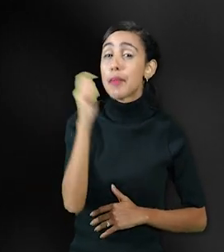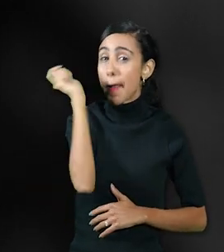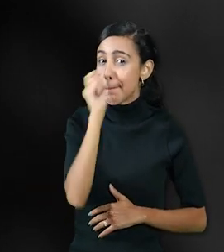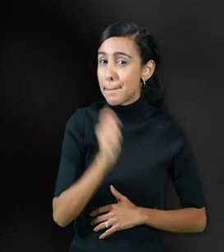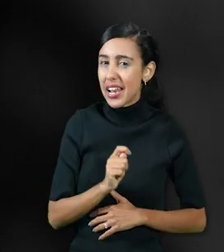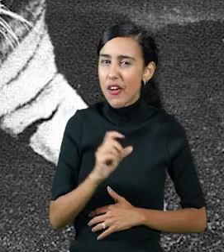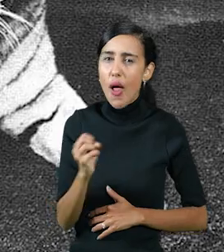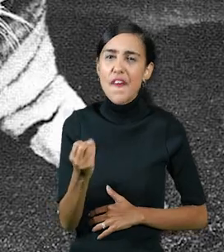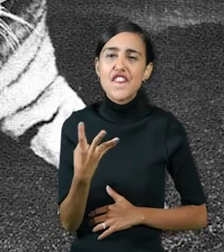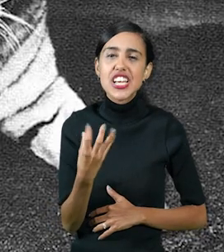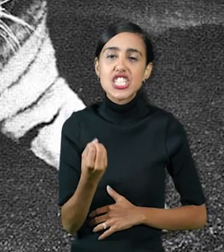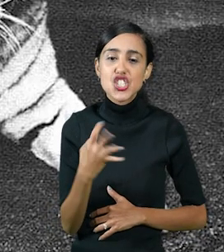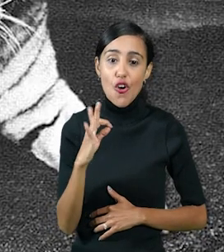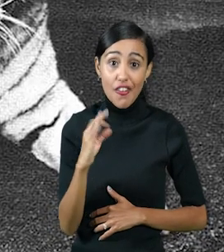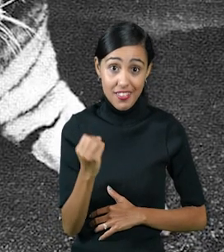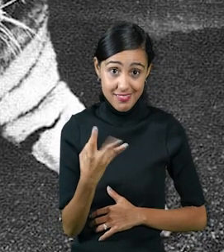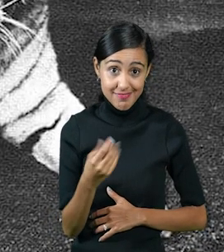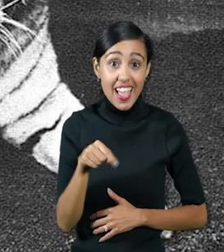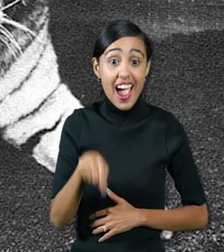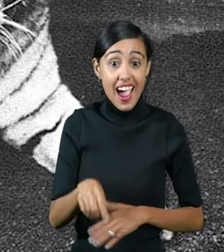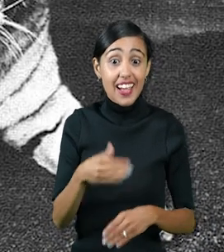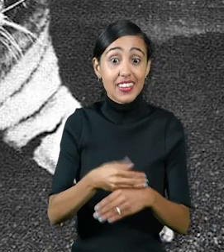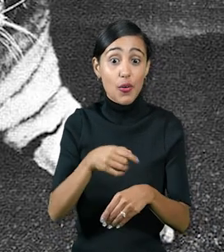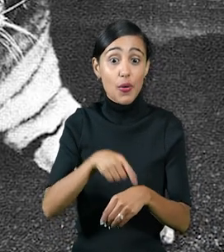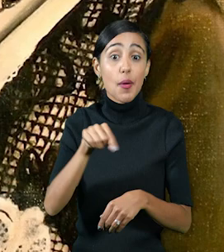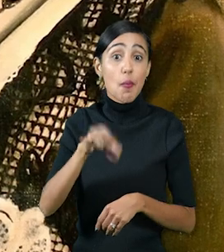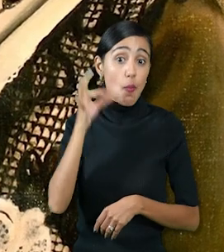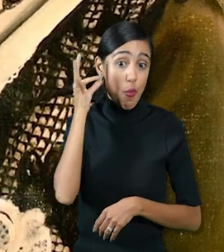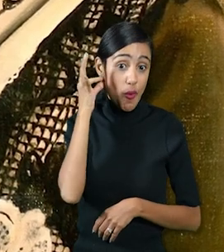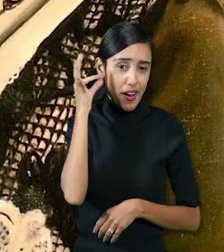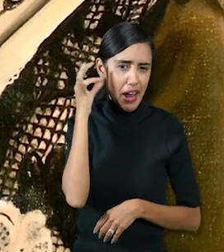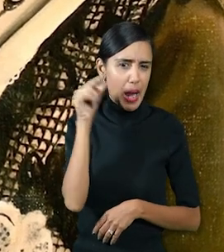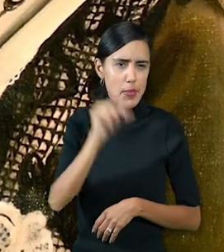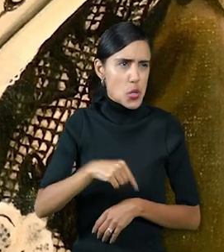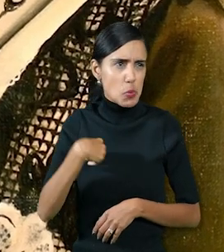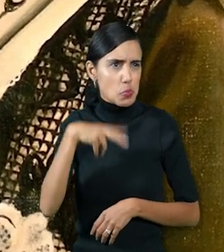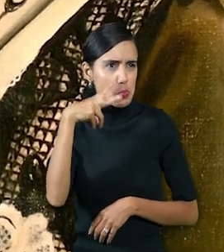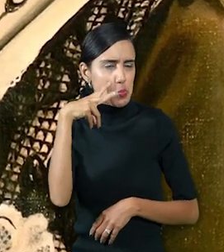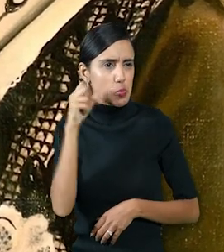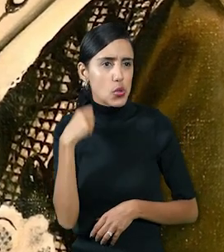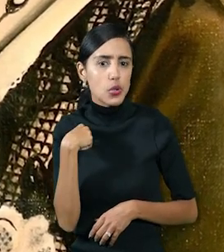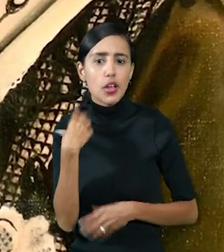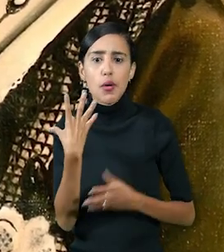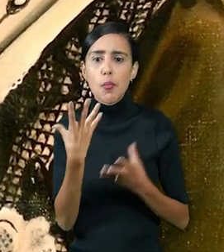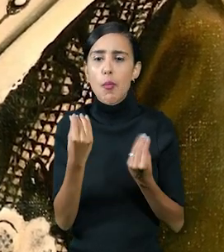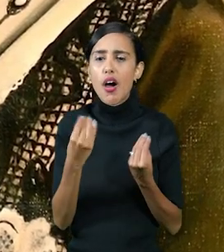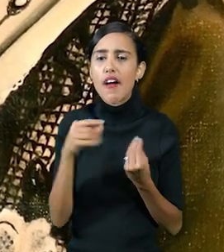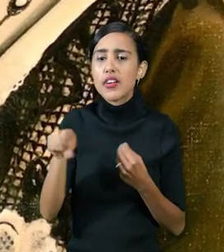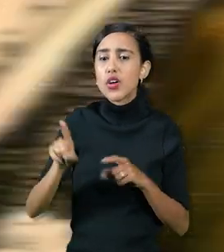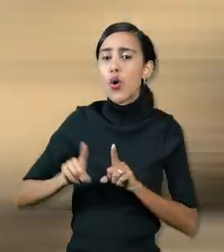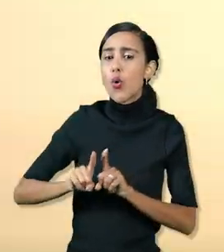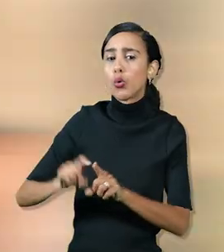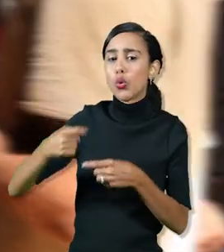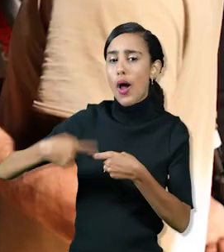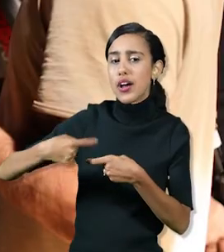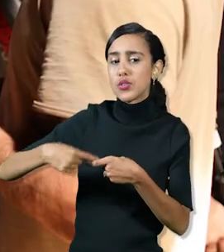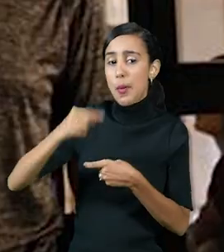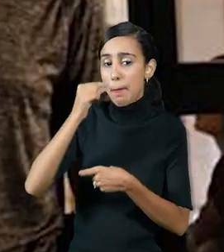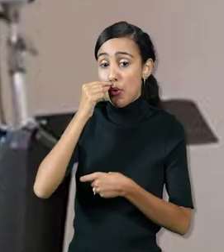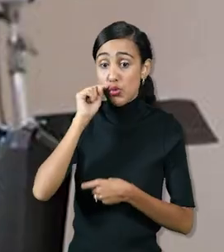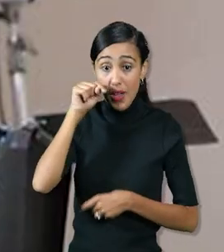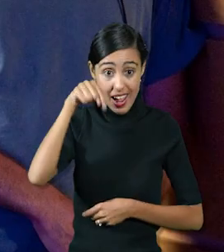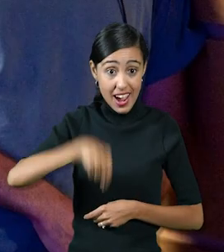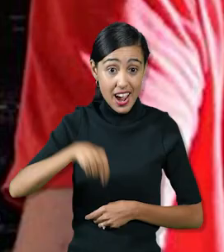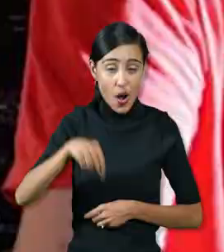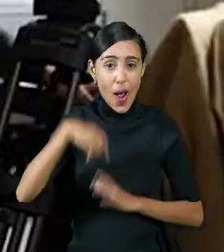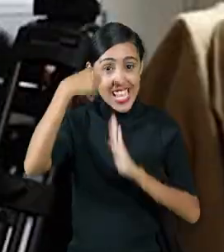de ficción. Aún en nuestros días, la figura de Alice Guy es poco conocida o aparece muchas veces al lado de su marido. En la